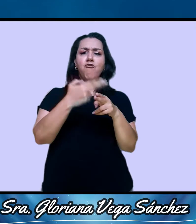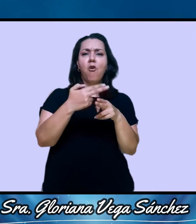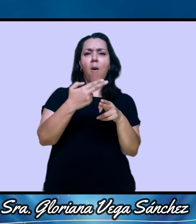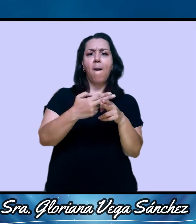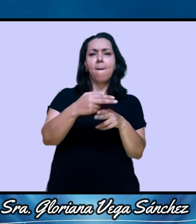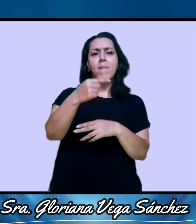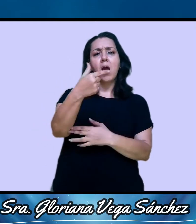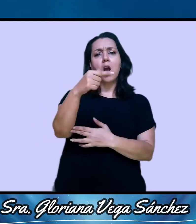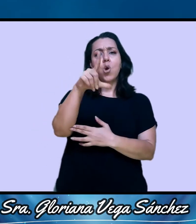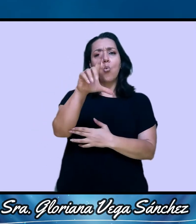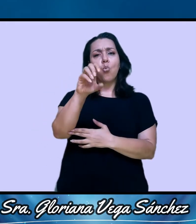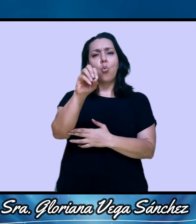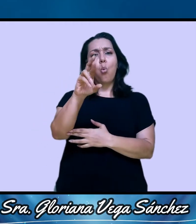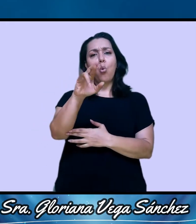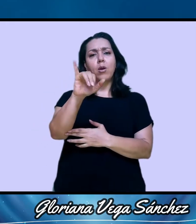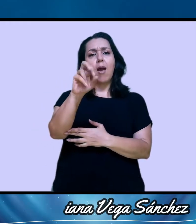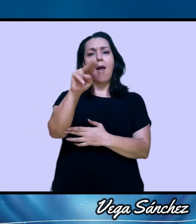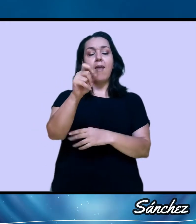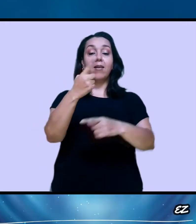Mi nombre es Gloriana.